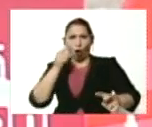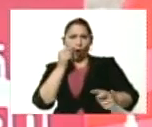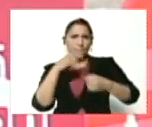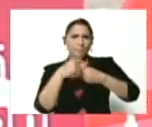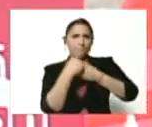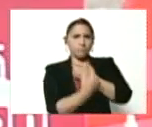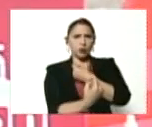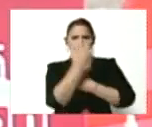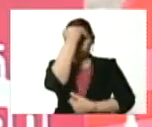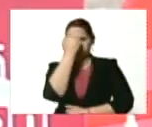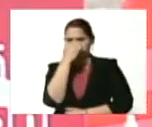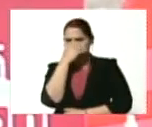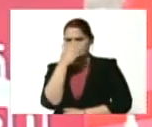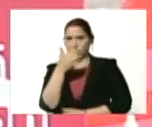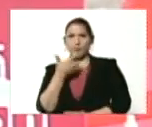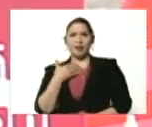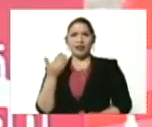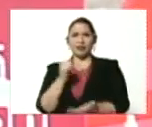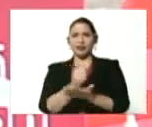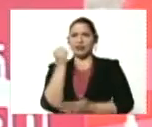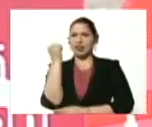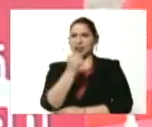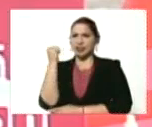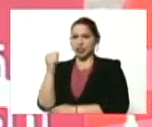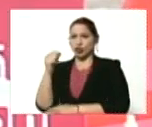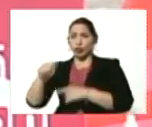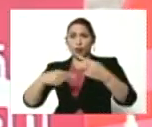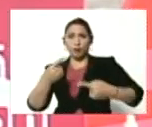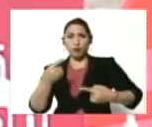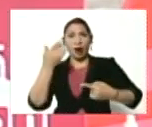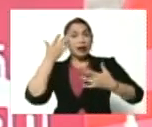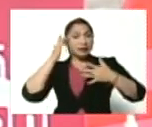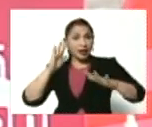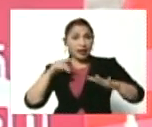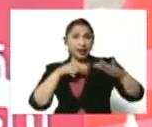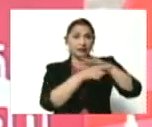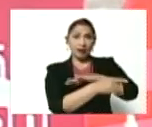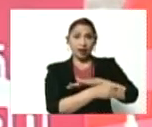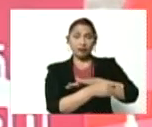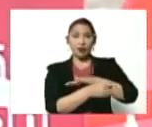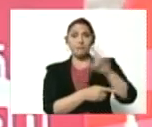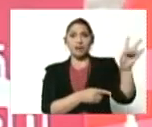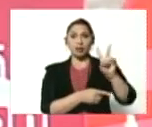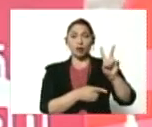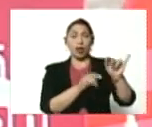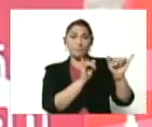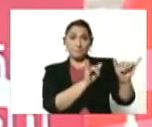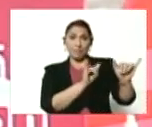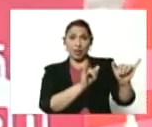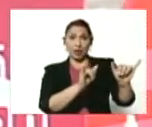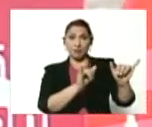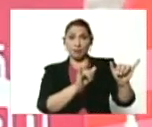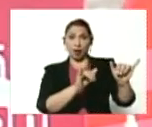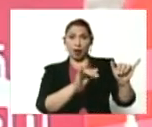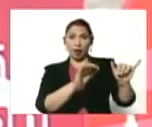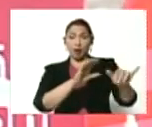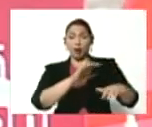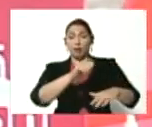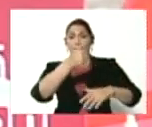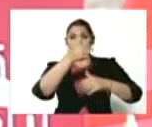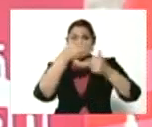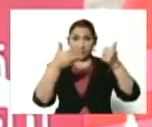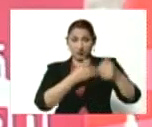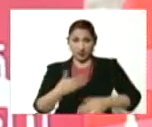estos asesinos, para luego intentar incursionar en Venezuela. La misma vicepresidenta ejecutiva de la República, Delcy Eloína